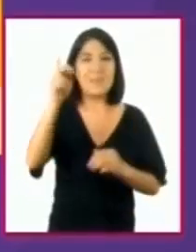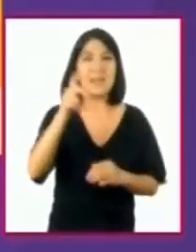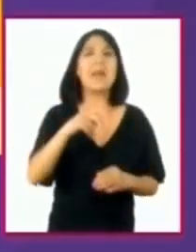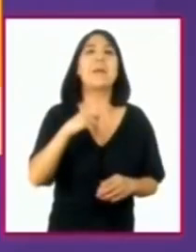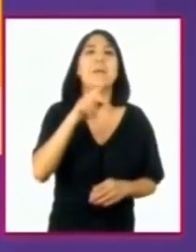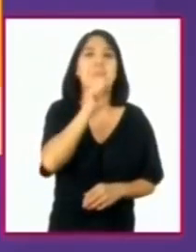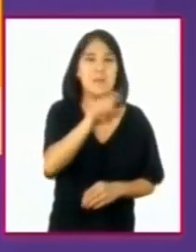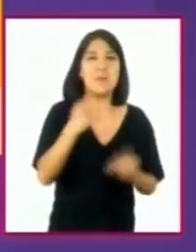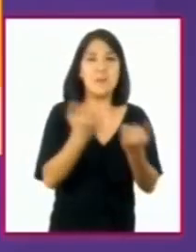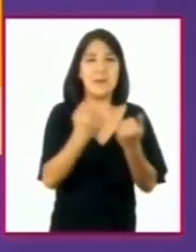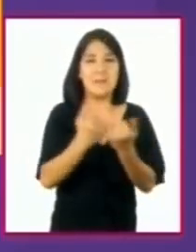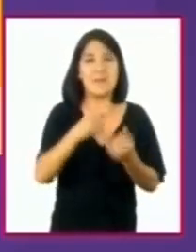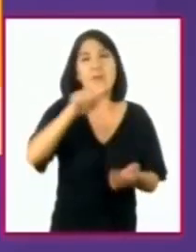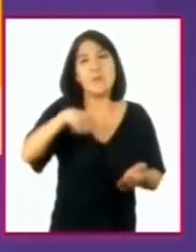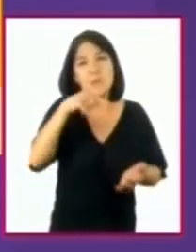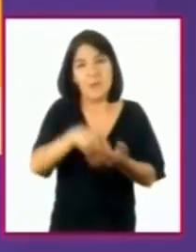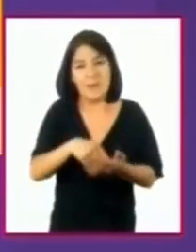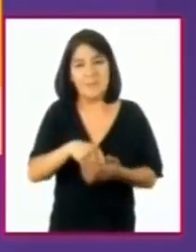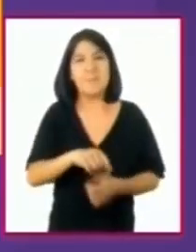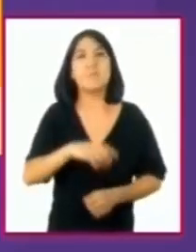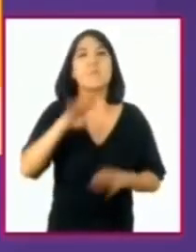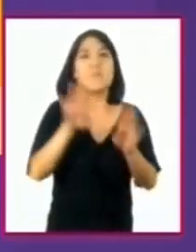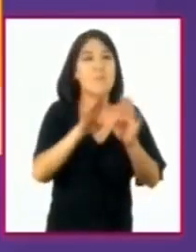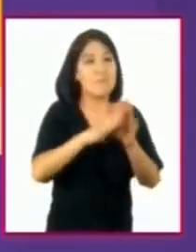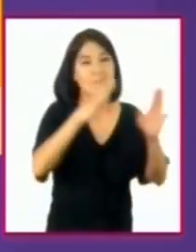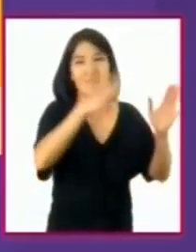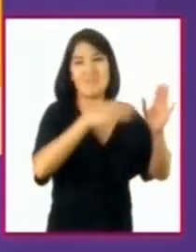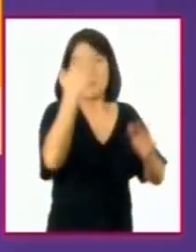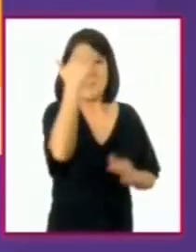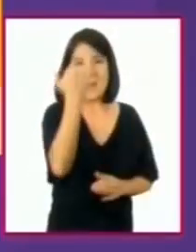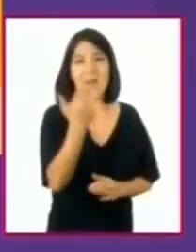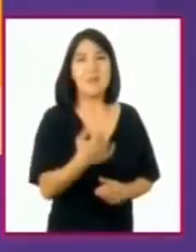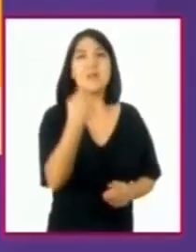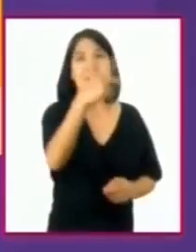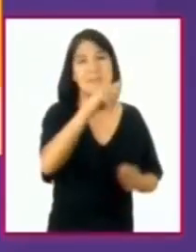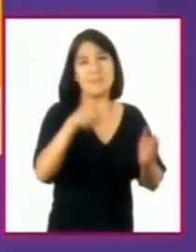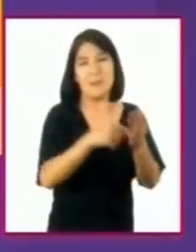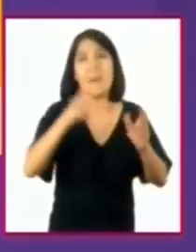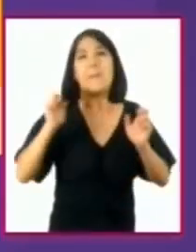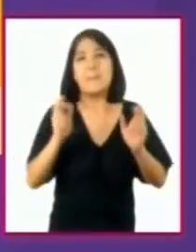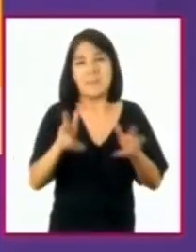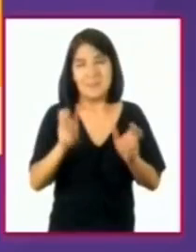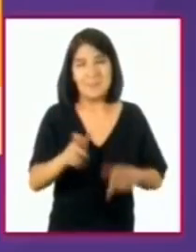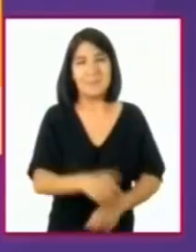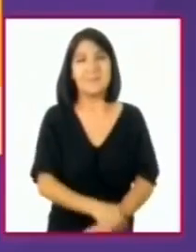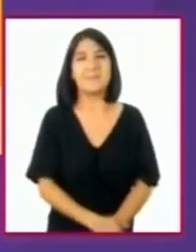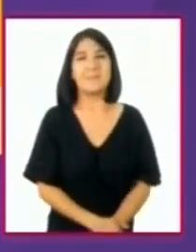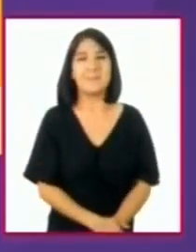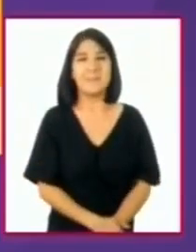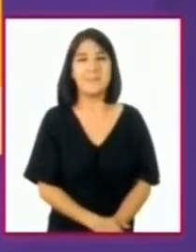Xicalánca, en Cacaxtla, y los murales mayas de Bonampak, Chiapas.